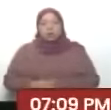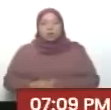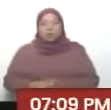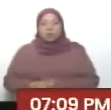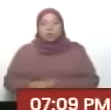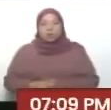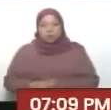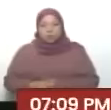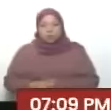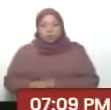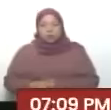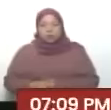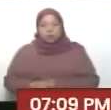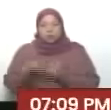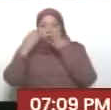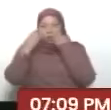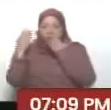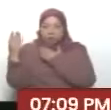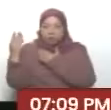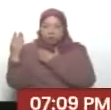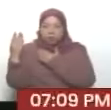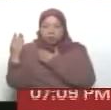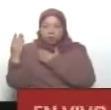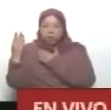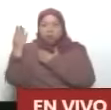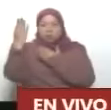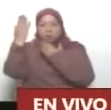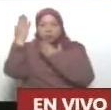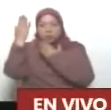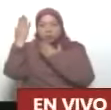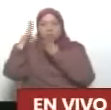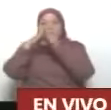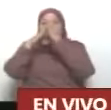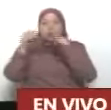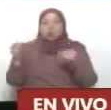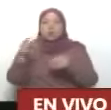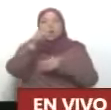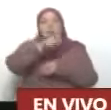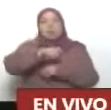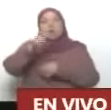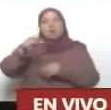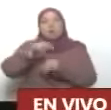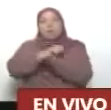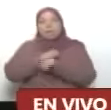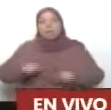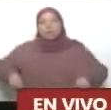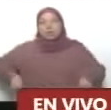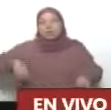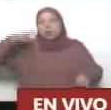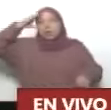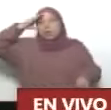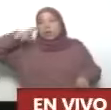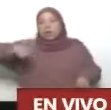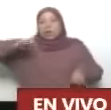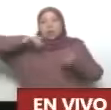Allí estuvimos con toda la oficialidad, los cadetes,